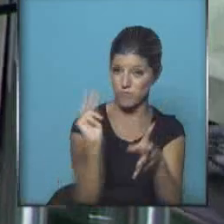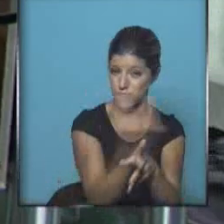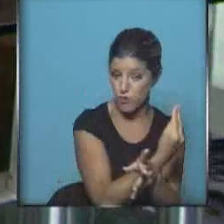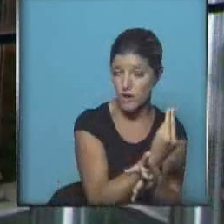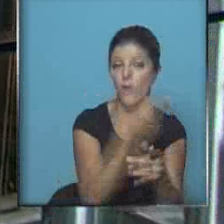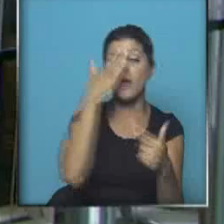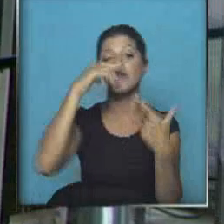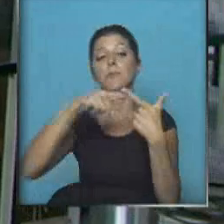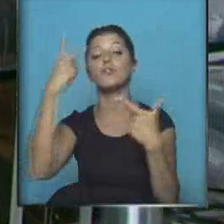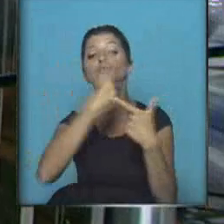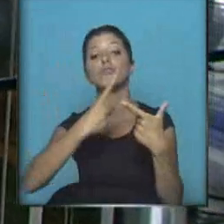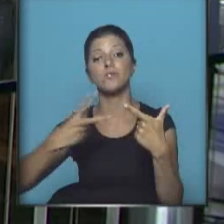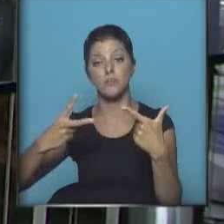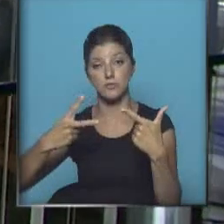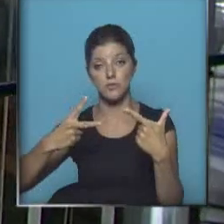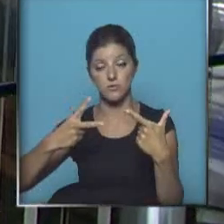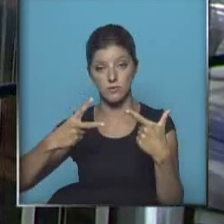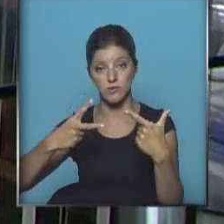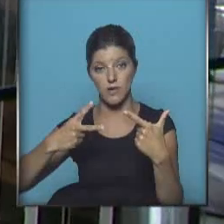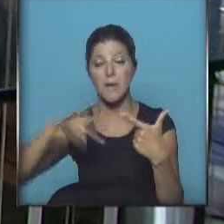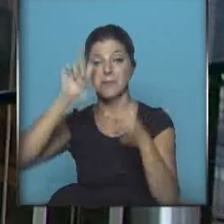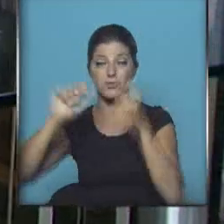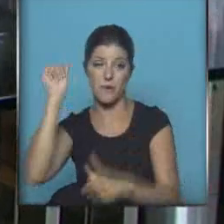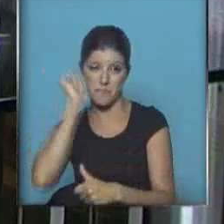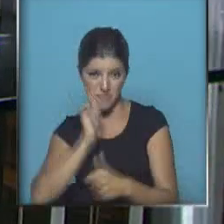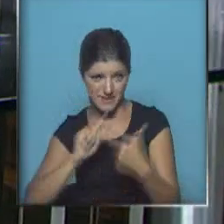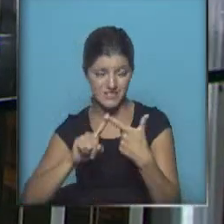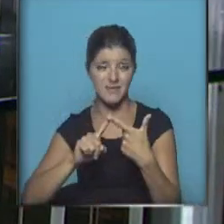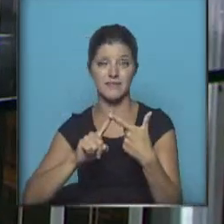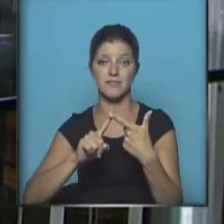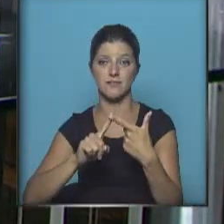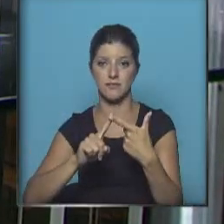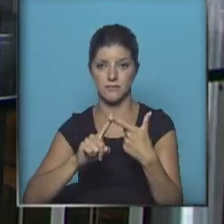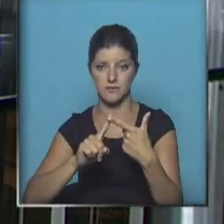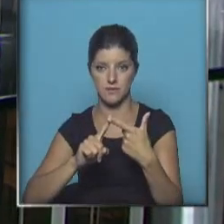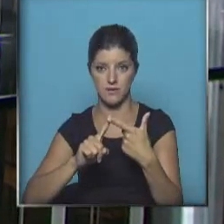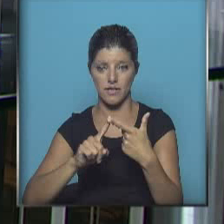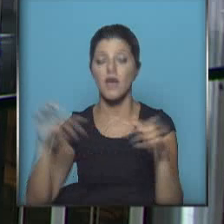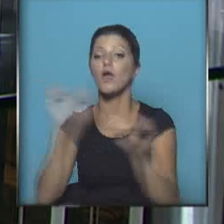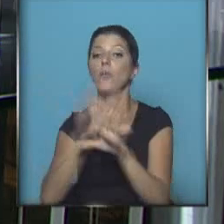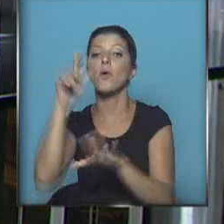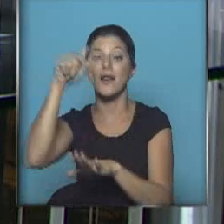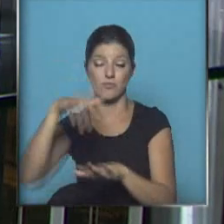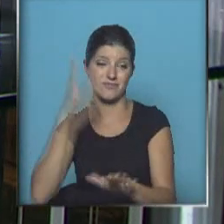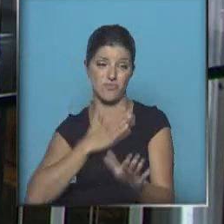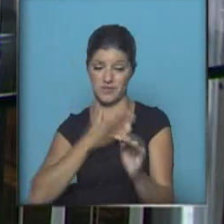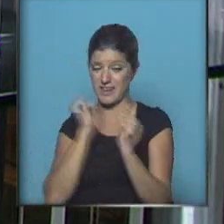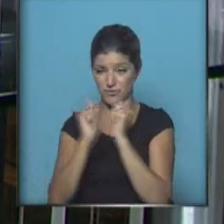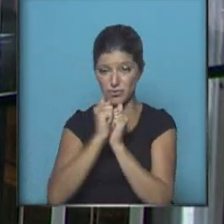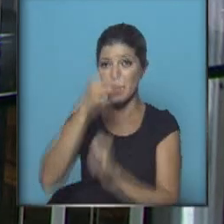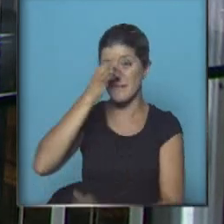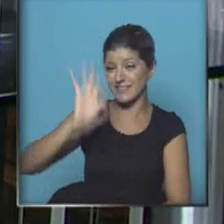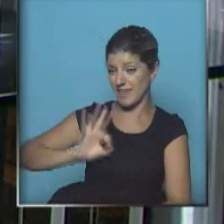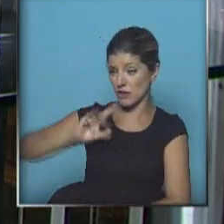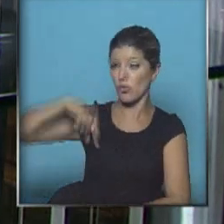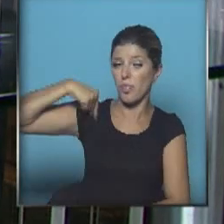hubo 200 personas heridas. El atentado más grave que ha ocurrido en nuestra historia. Han pasado 20 años y